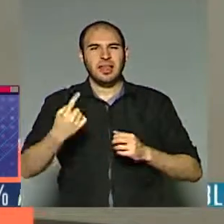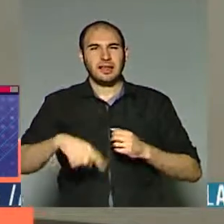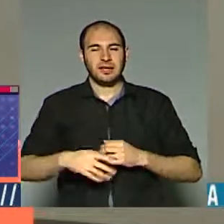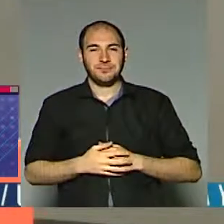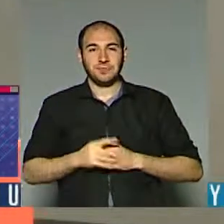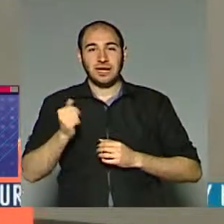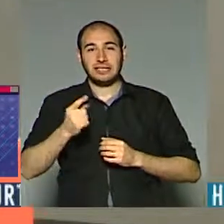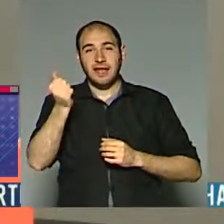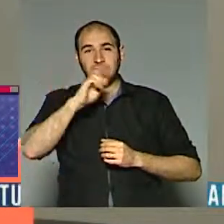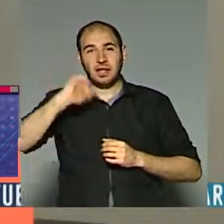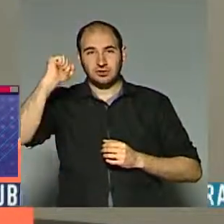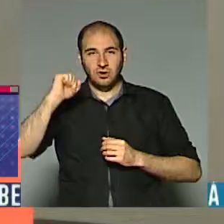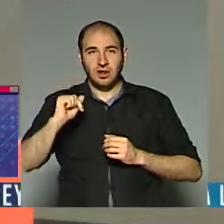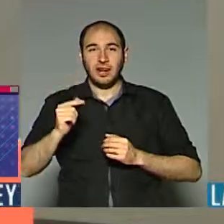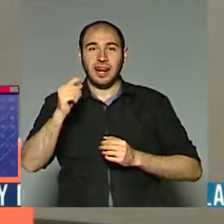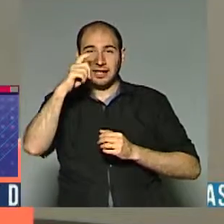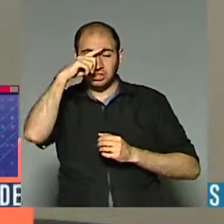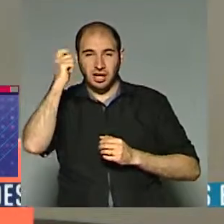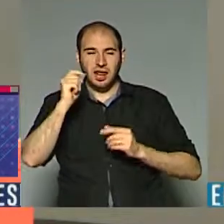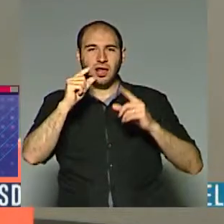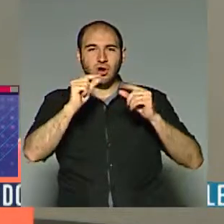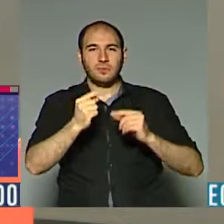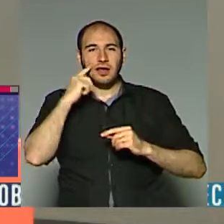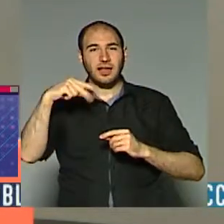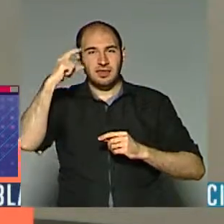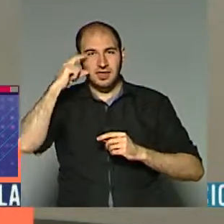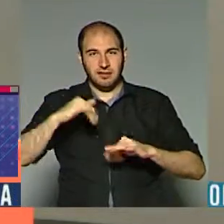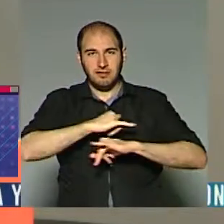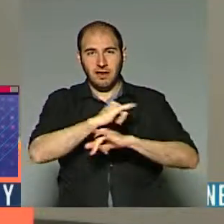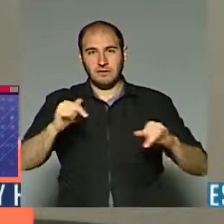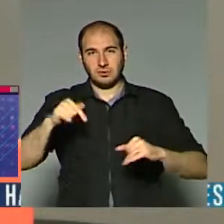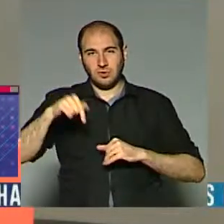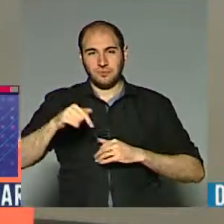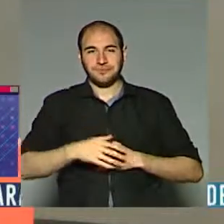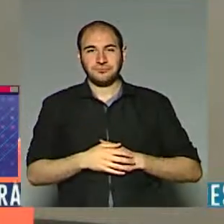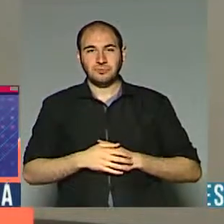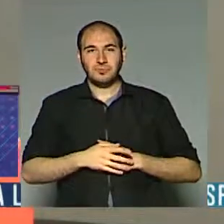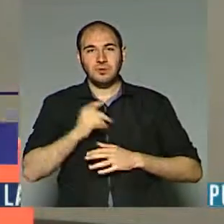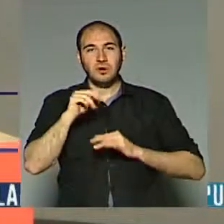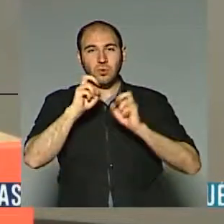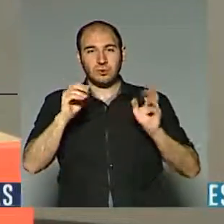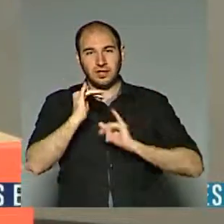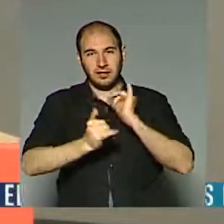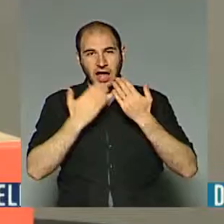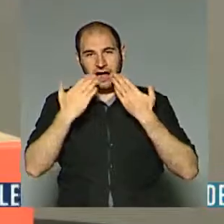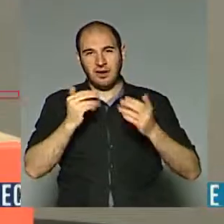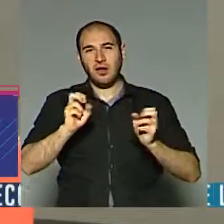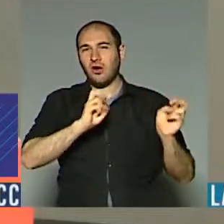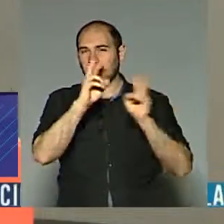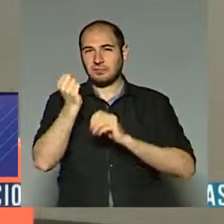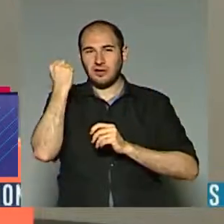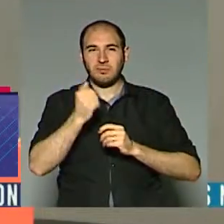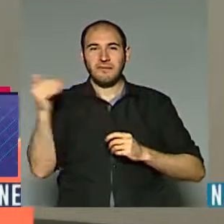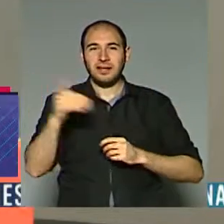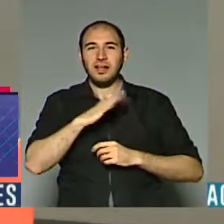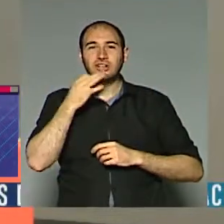vinculados a la inflación a nivel nacional, los números del INDEC que fueron difundidos en las últimas horas. Para hablar de esto y también de otros temas de la economía,